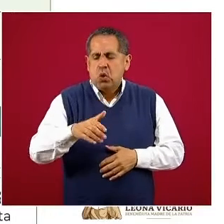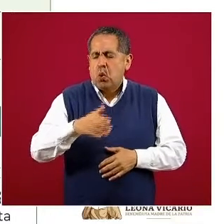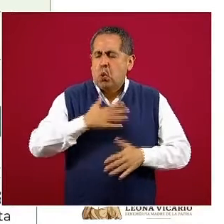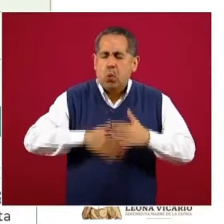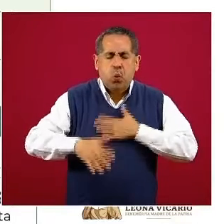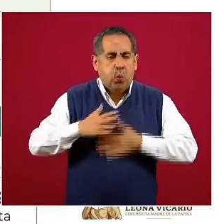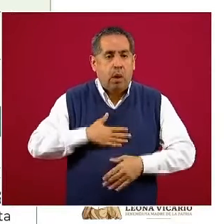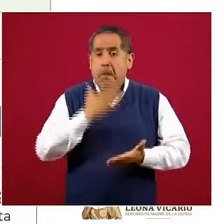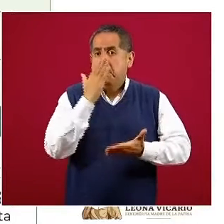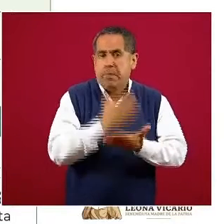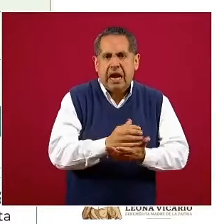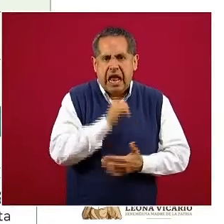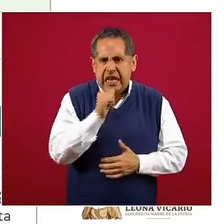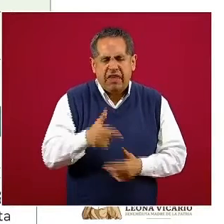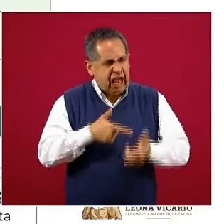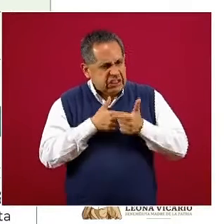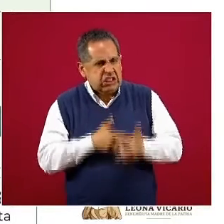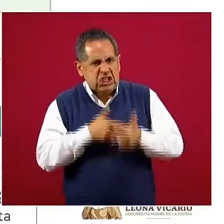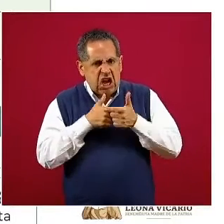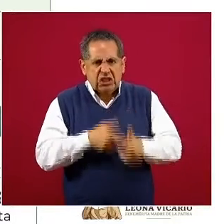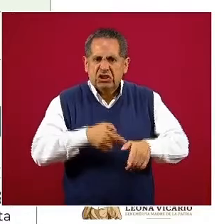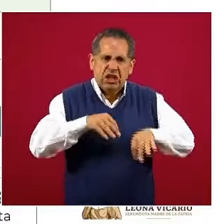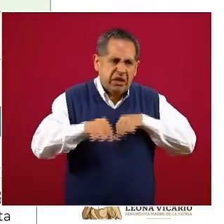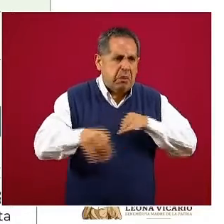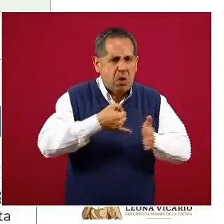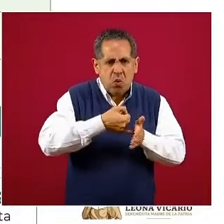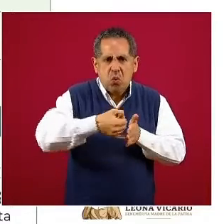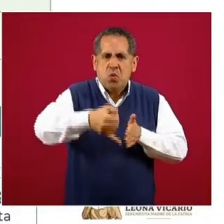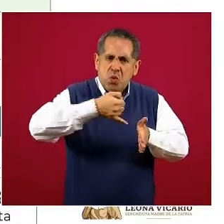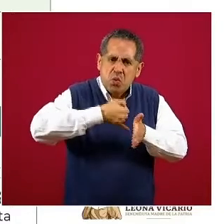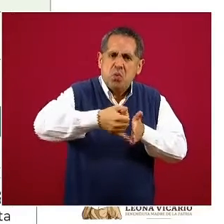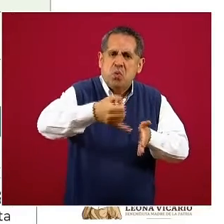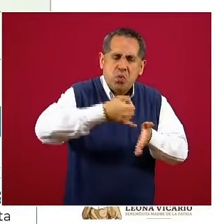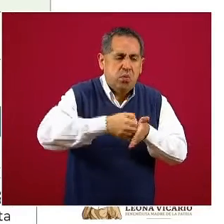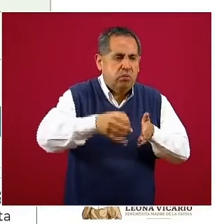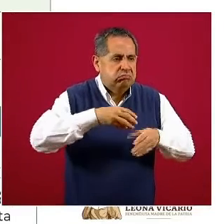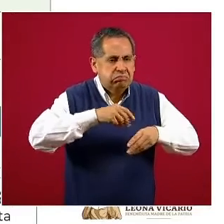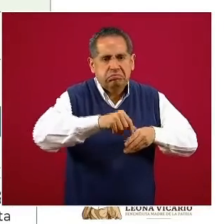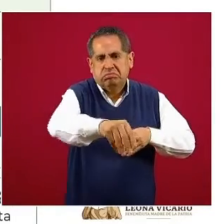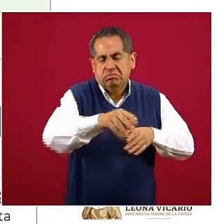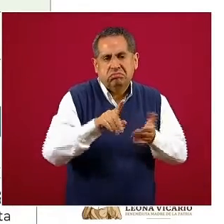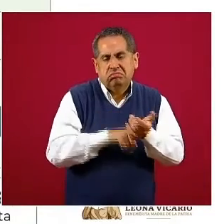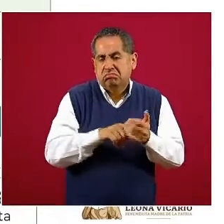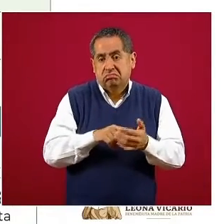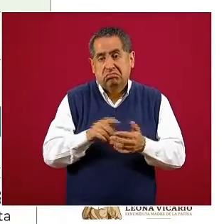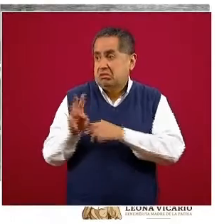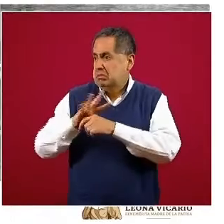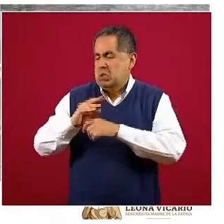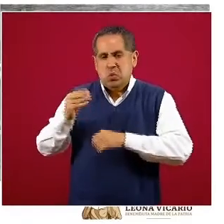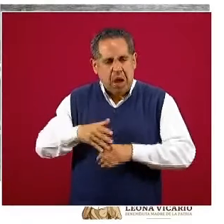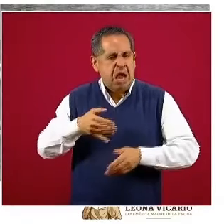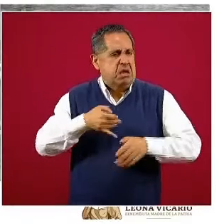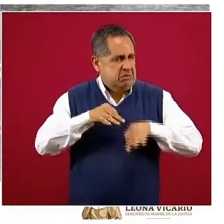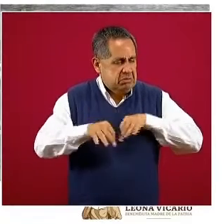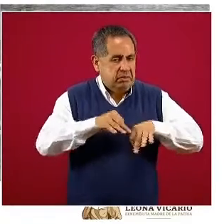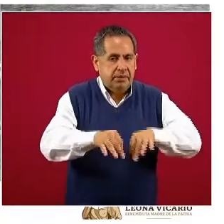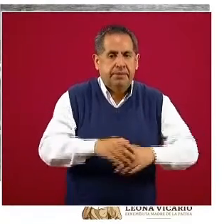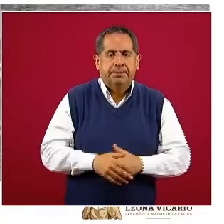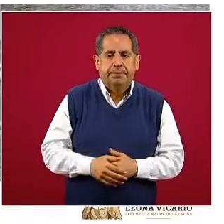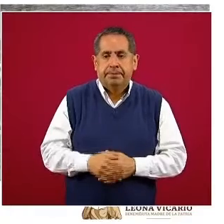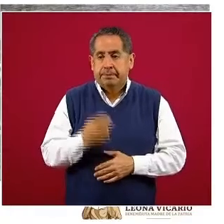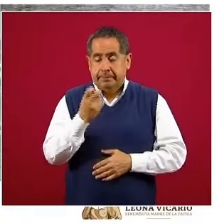otro tipo de gobierno, de la difusión y de la construcción de un fuerte sentido democrático.